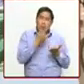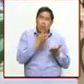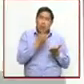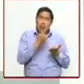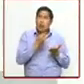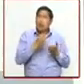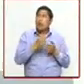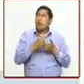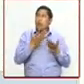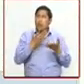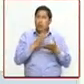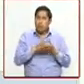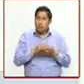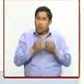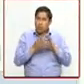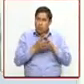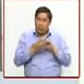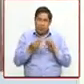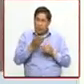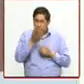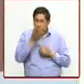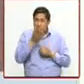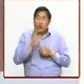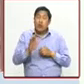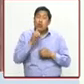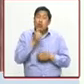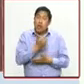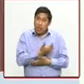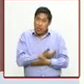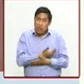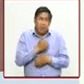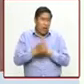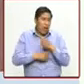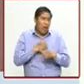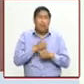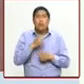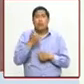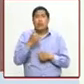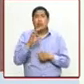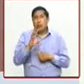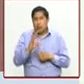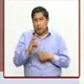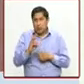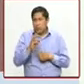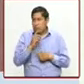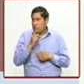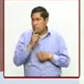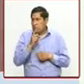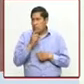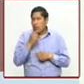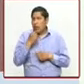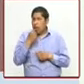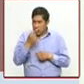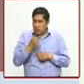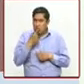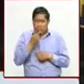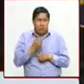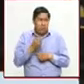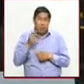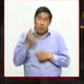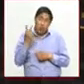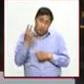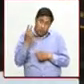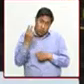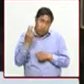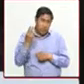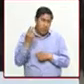Quienes, de acuerdo al relato que se ha podido obtener de la hija en particular de 16 años, quien habría manifestado de que esta